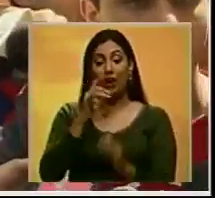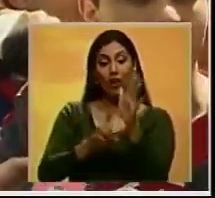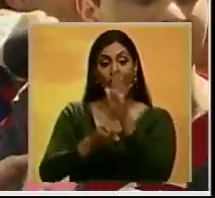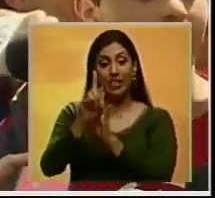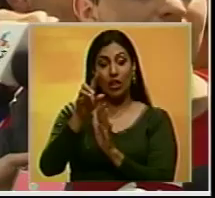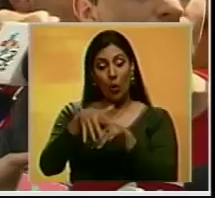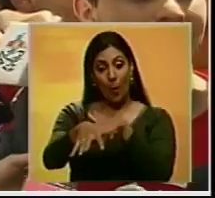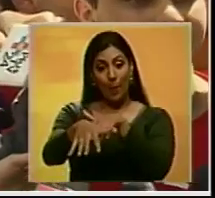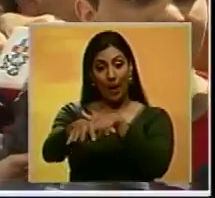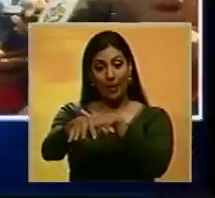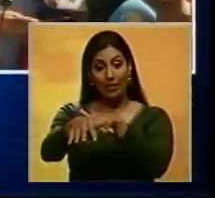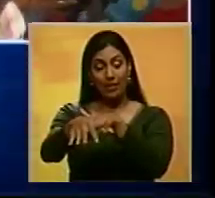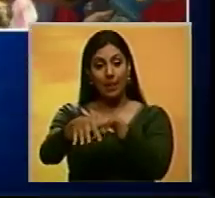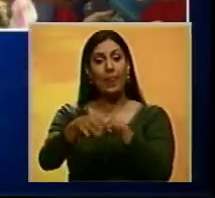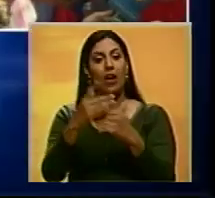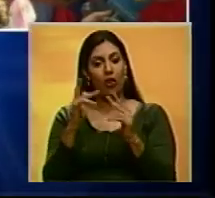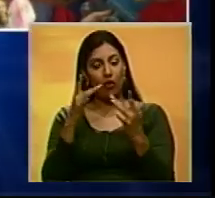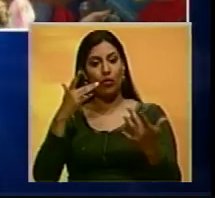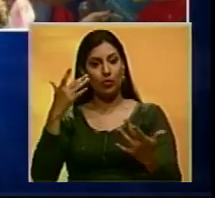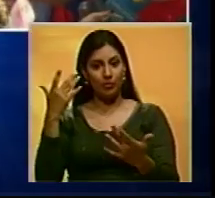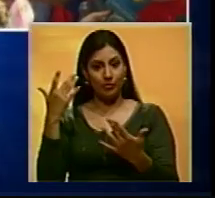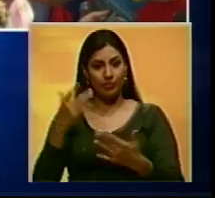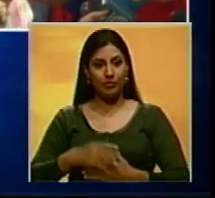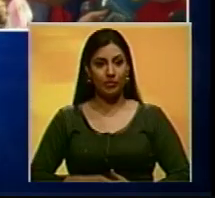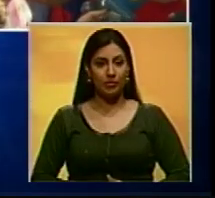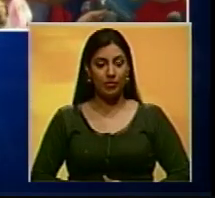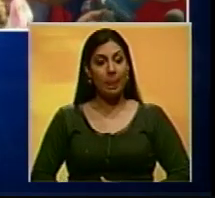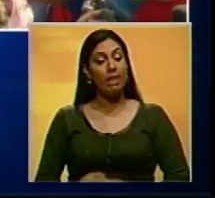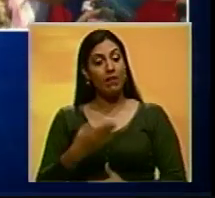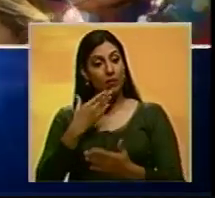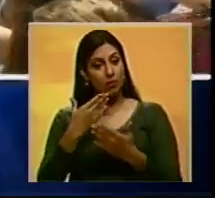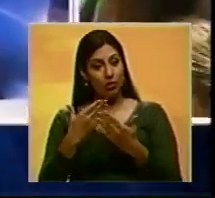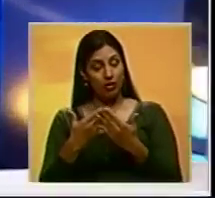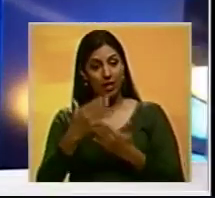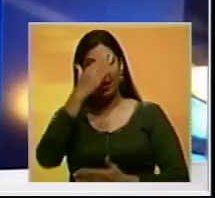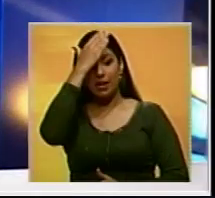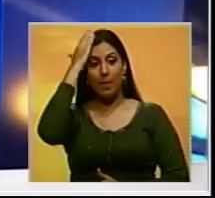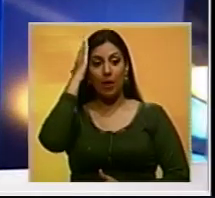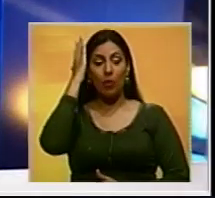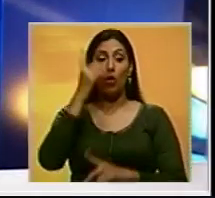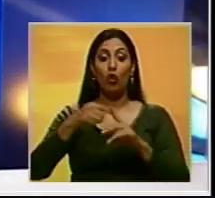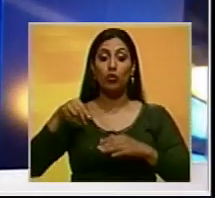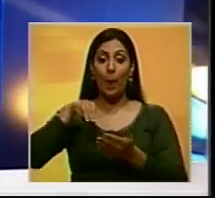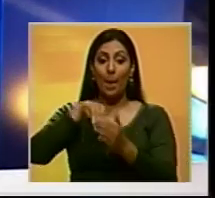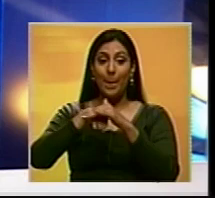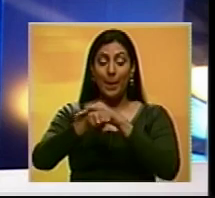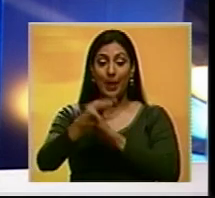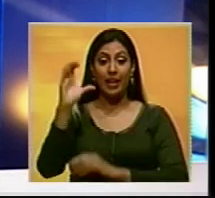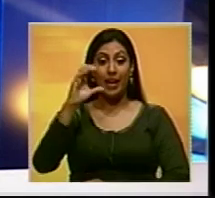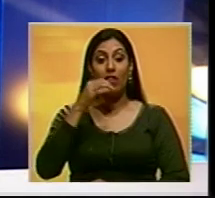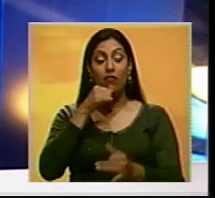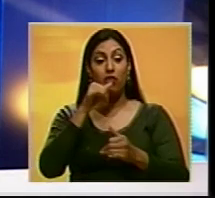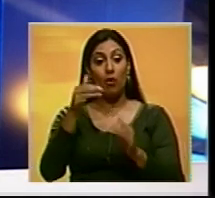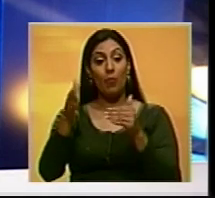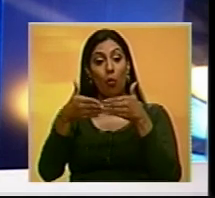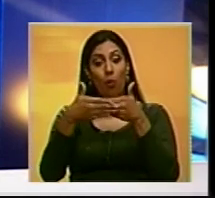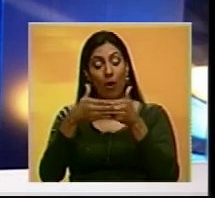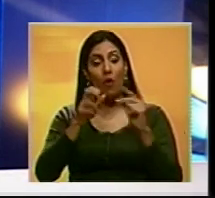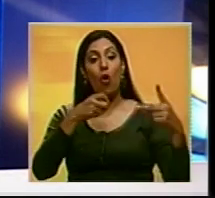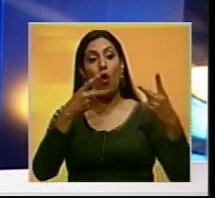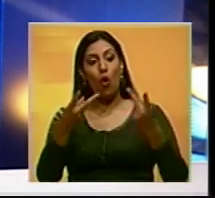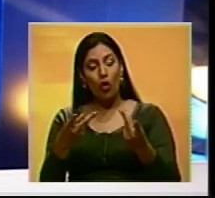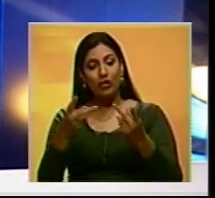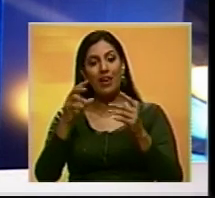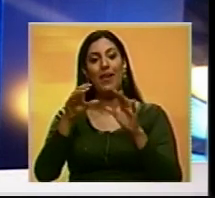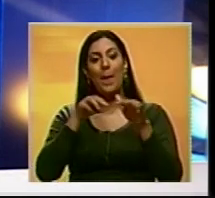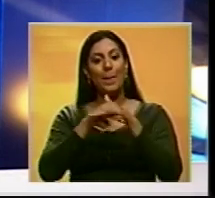esta movilización. Devolvemos el pase al estudio. Muchísimas gracias, Manuel. El Metro de Caracas informó este jueves el cierre de 9 estaciones